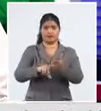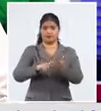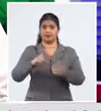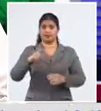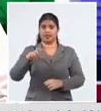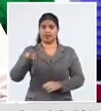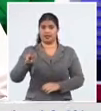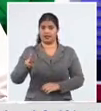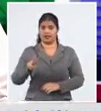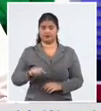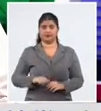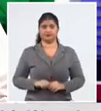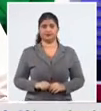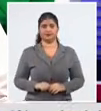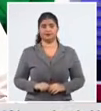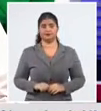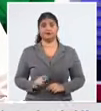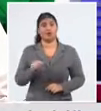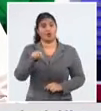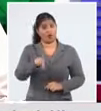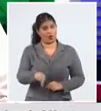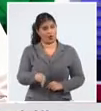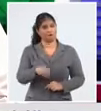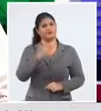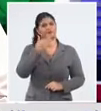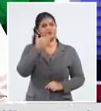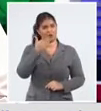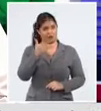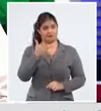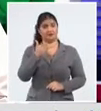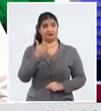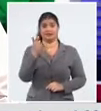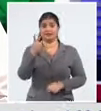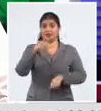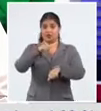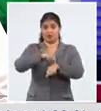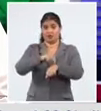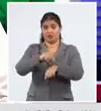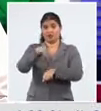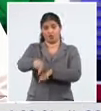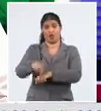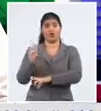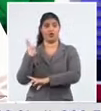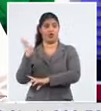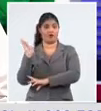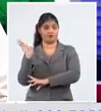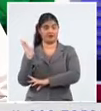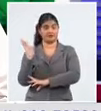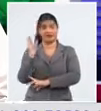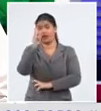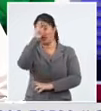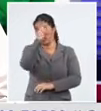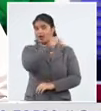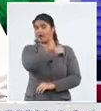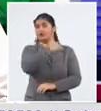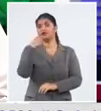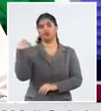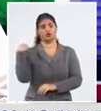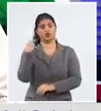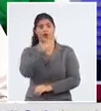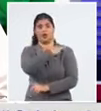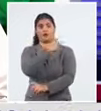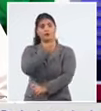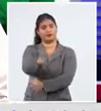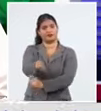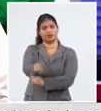de tener en el segundo momento a la profesora Lisette aquí, que nos va a abordar el tema de la pediatría como todos